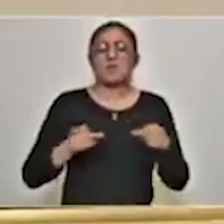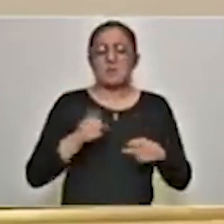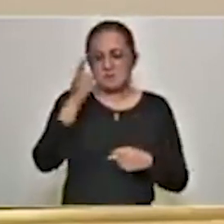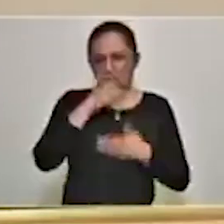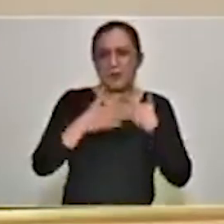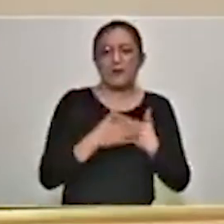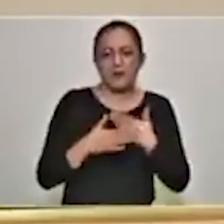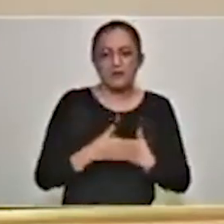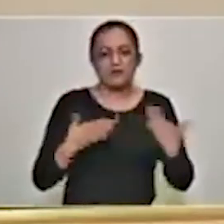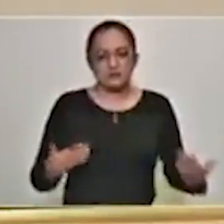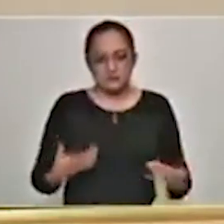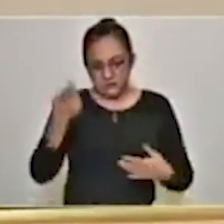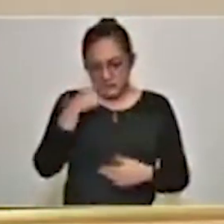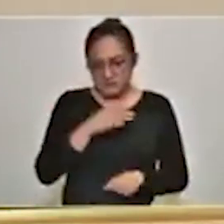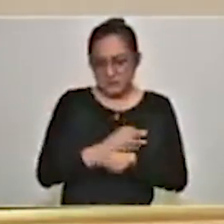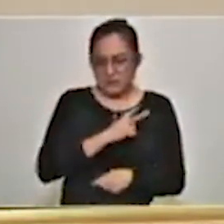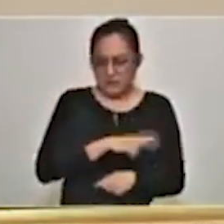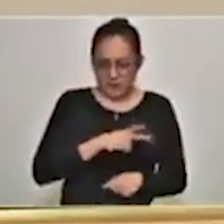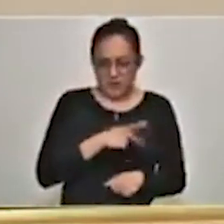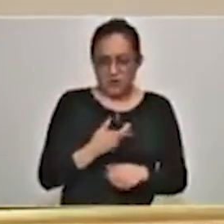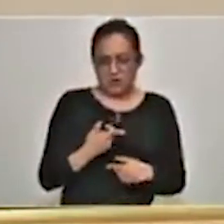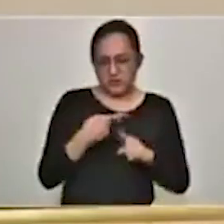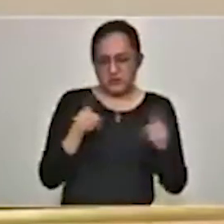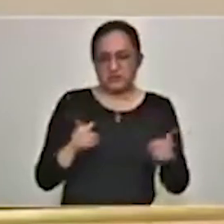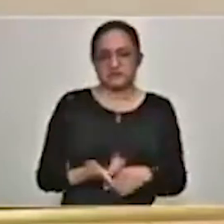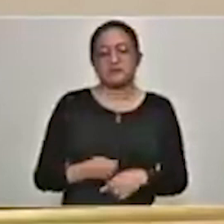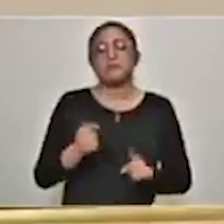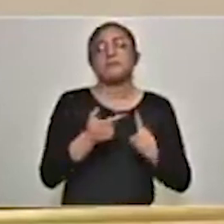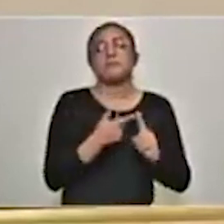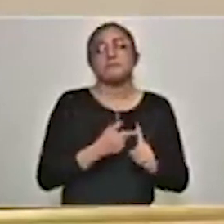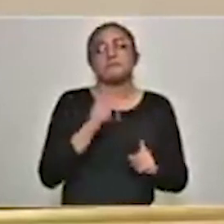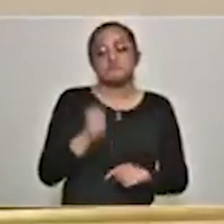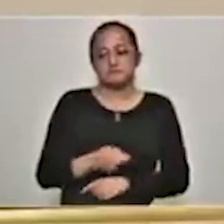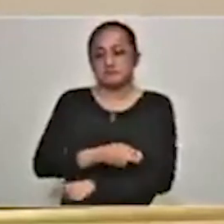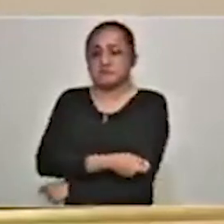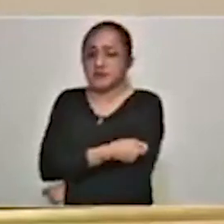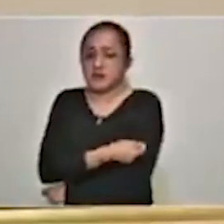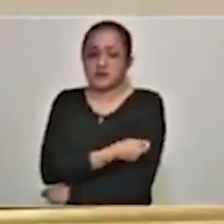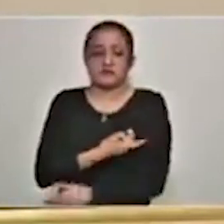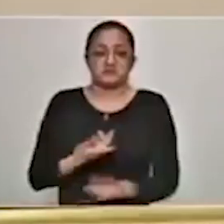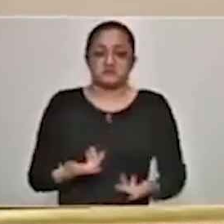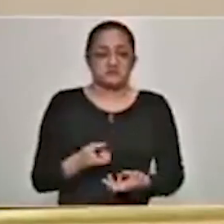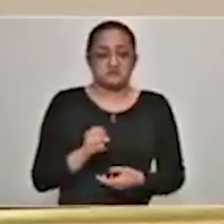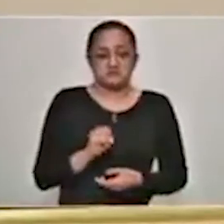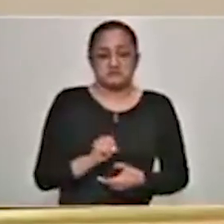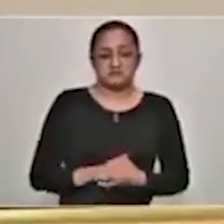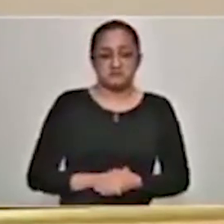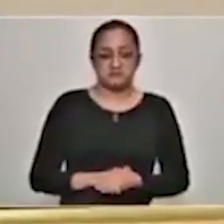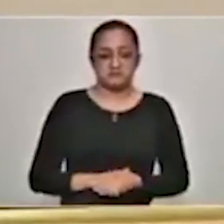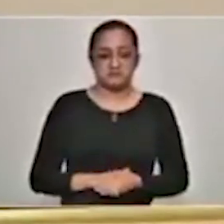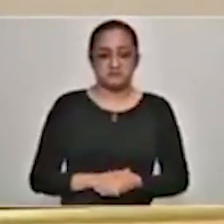en este momento de las variantes la estrategia 1 es la vacunación la